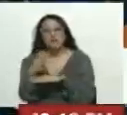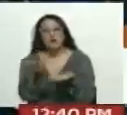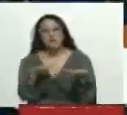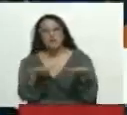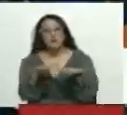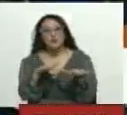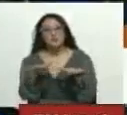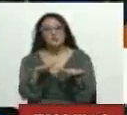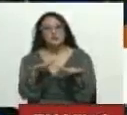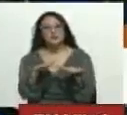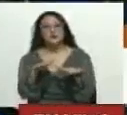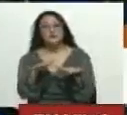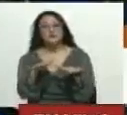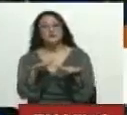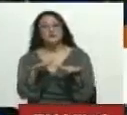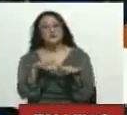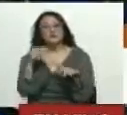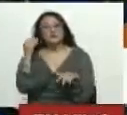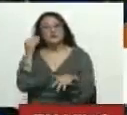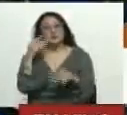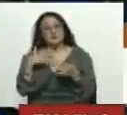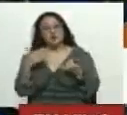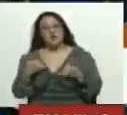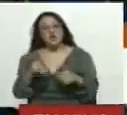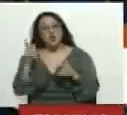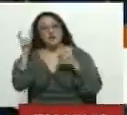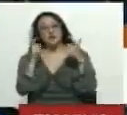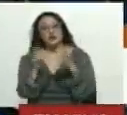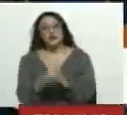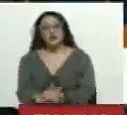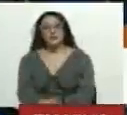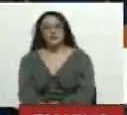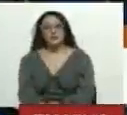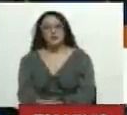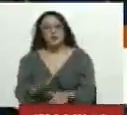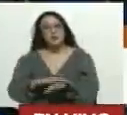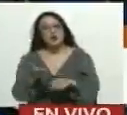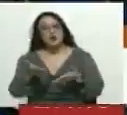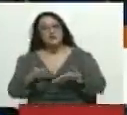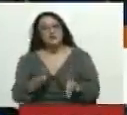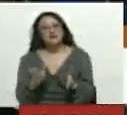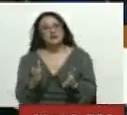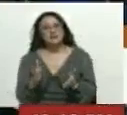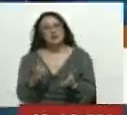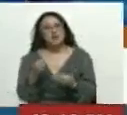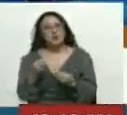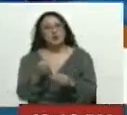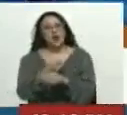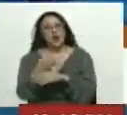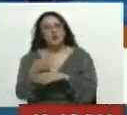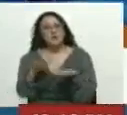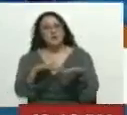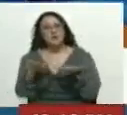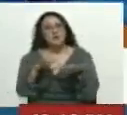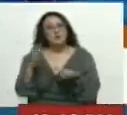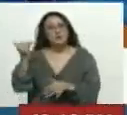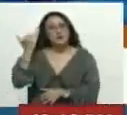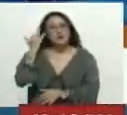que nos consideramos hijos de Chávez porque nacimos como algo movimientos con una idea